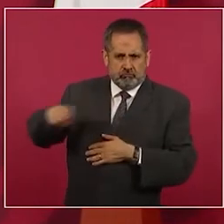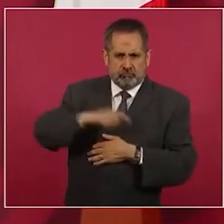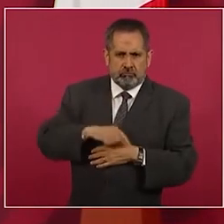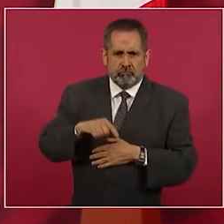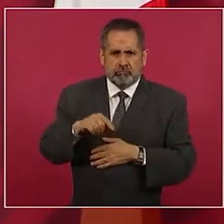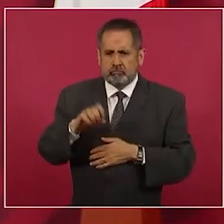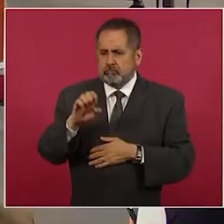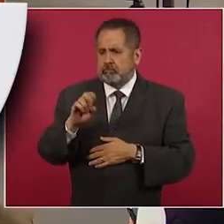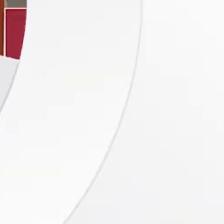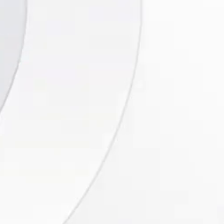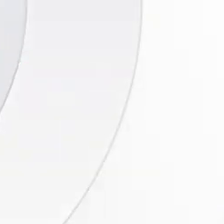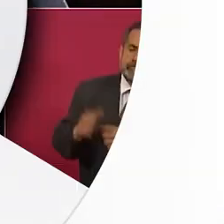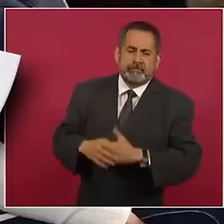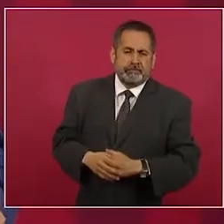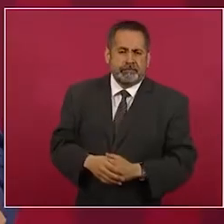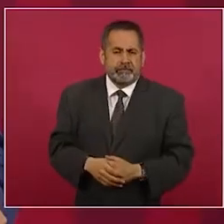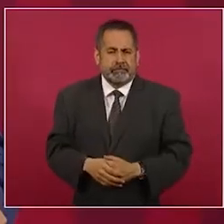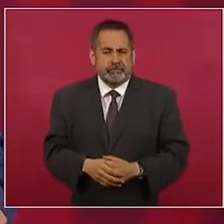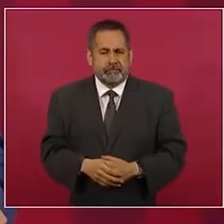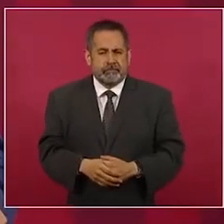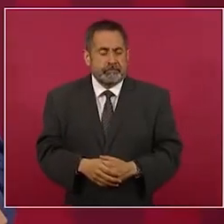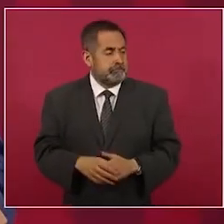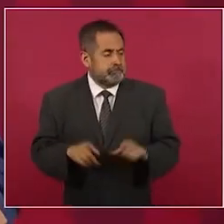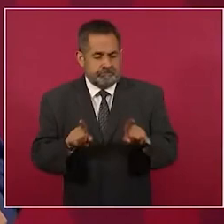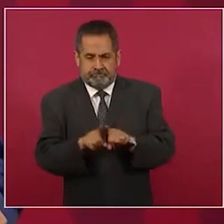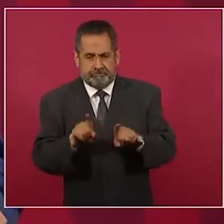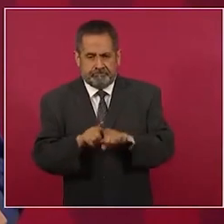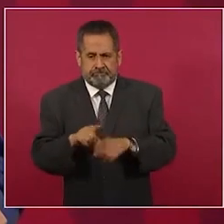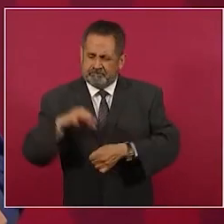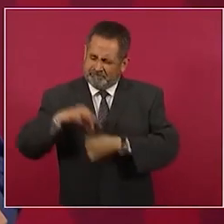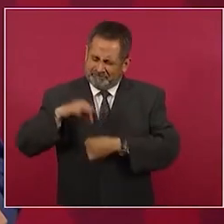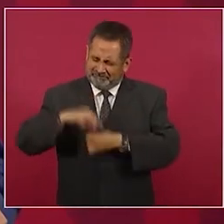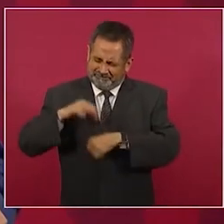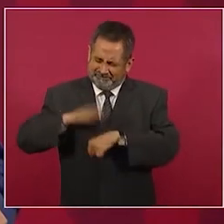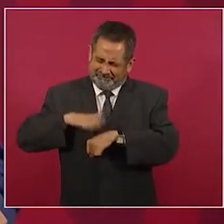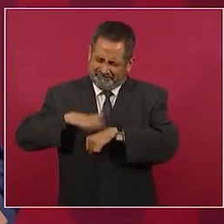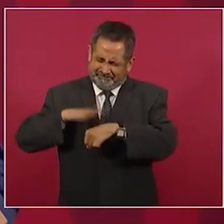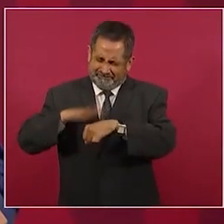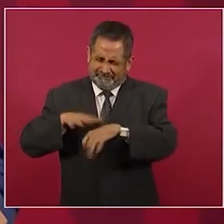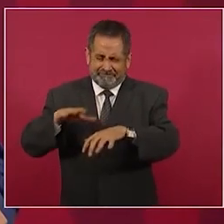Eureka. Lo mismo, tener cada vez más votos,